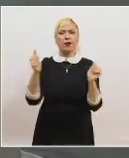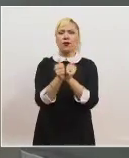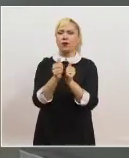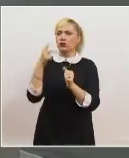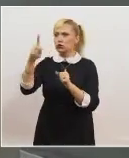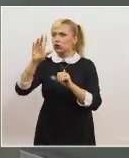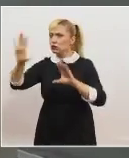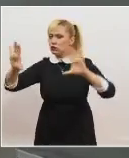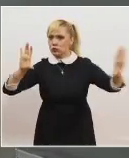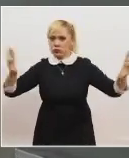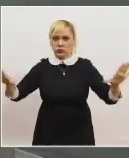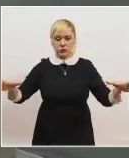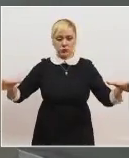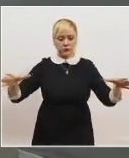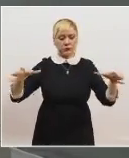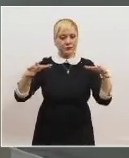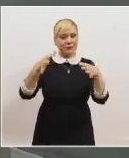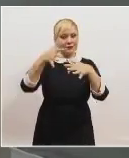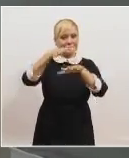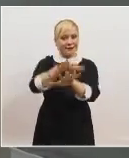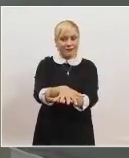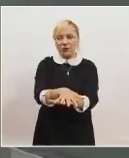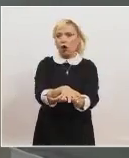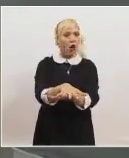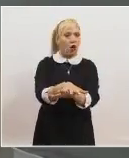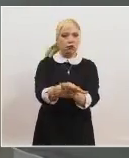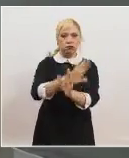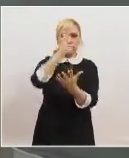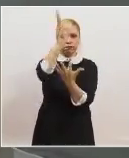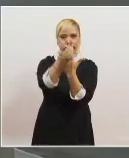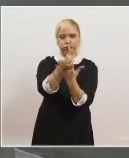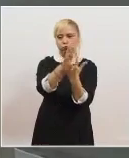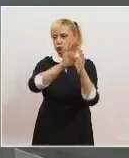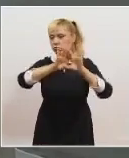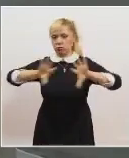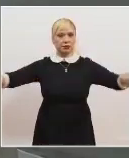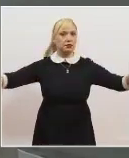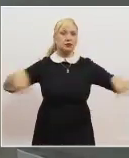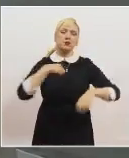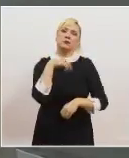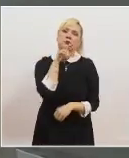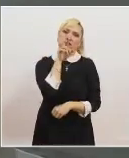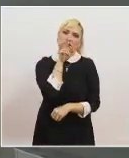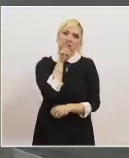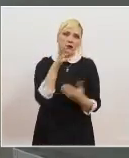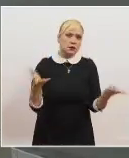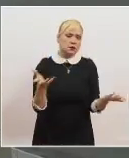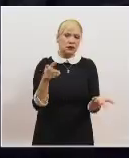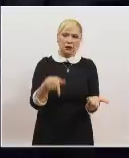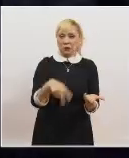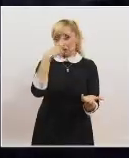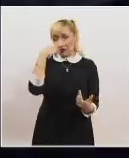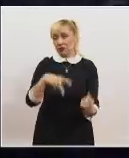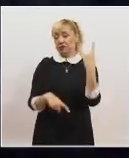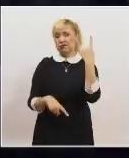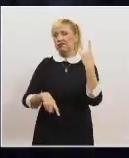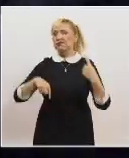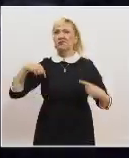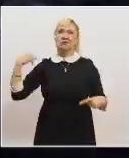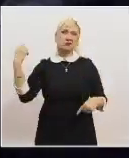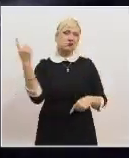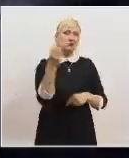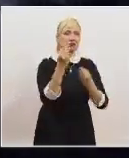y no que se divide y no se polariza, miramos con preocupación esos fenómenos que no son exclusivos de México. En el